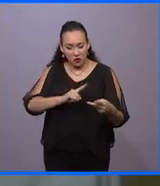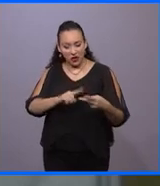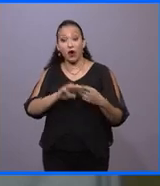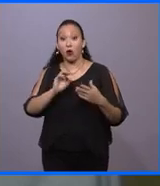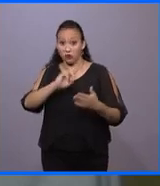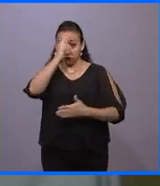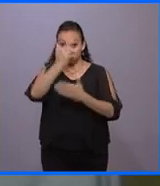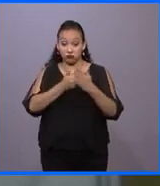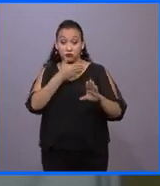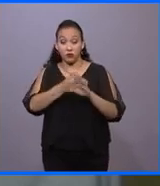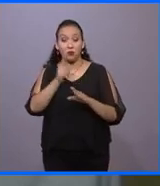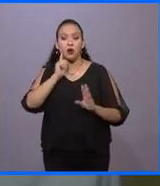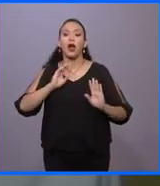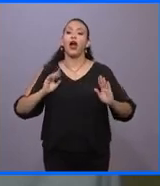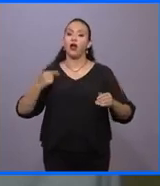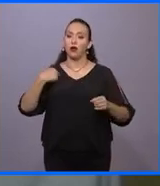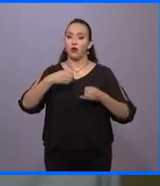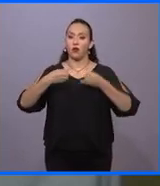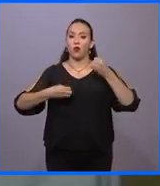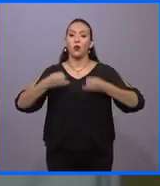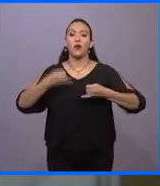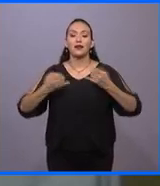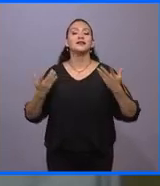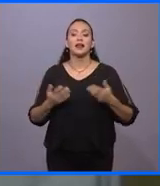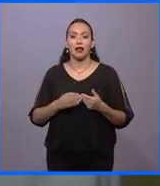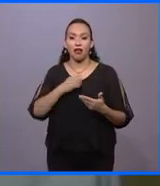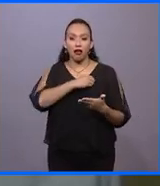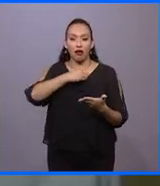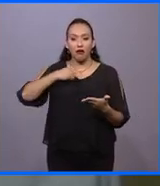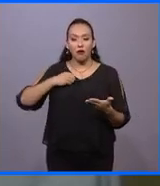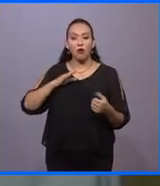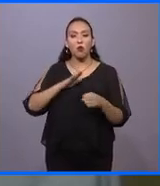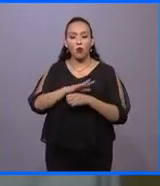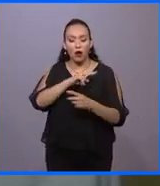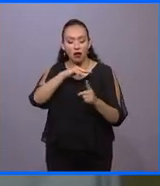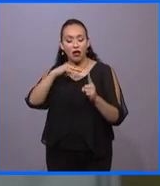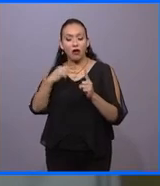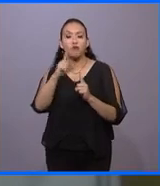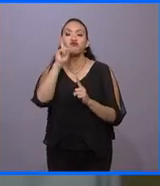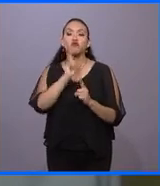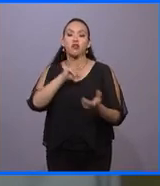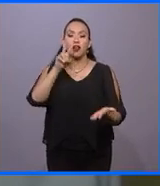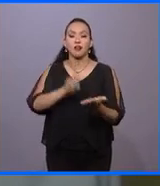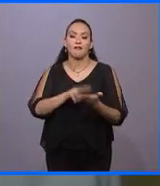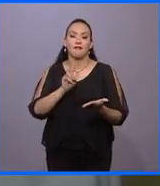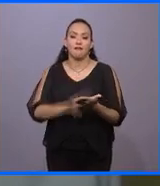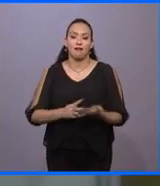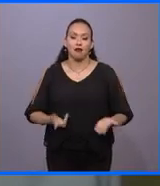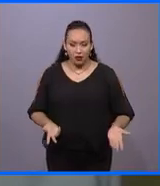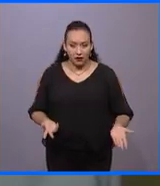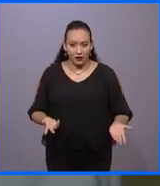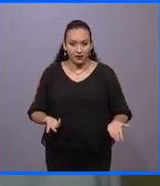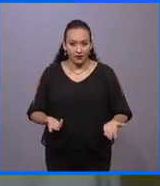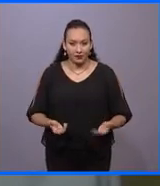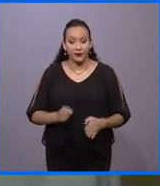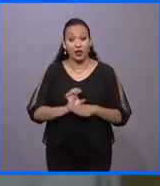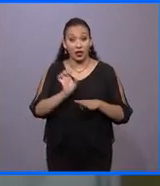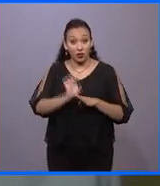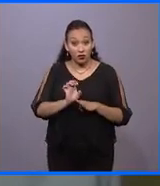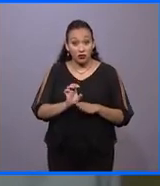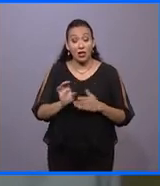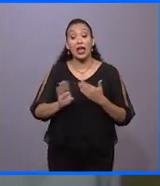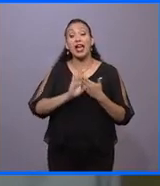estamos obligados a aplicar esa perspectiva de género y por lo tanto a evitar